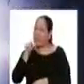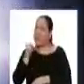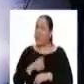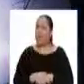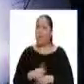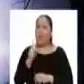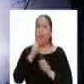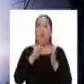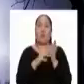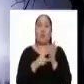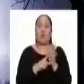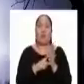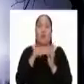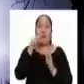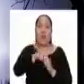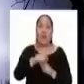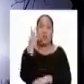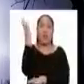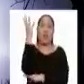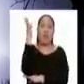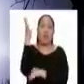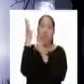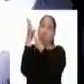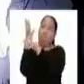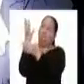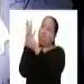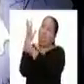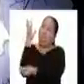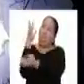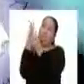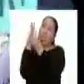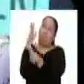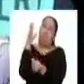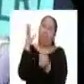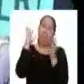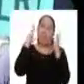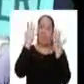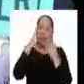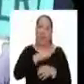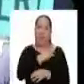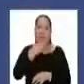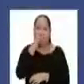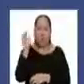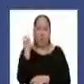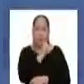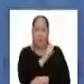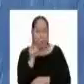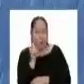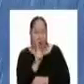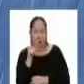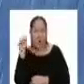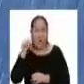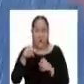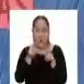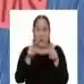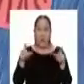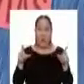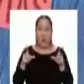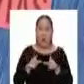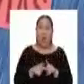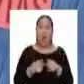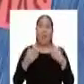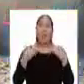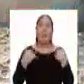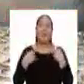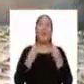quiere decir un ambiente donde los árboles estén sin hojas y parezca algo fantasmal. Nada que ver. Es que en esta zona hay épocas